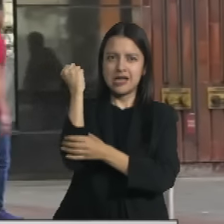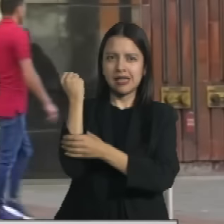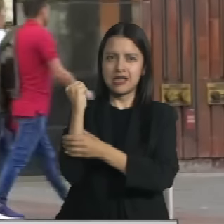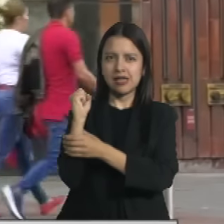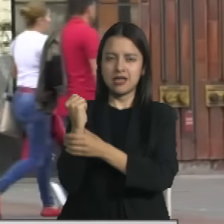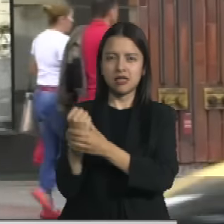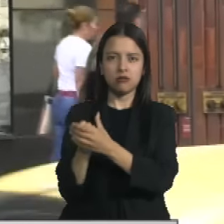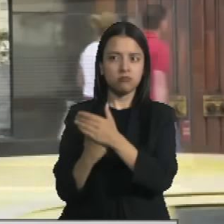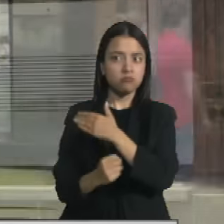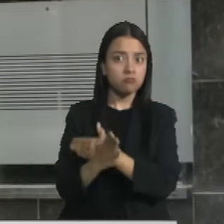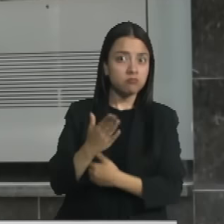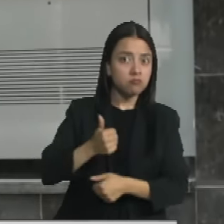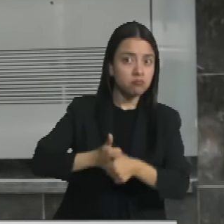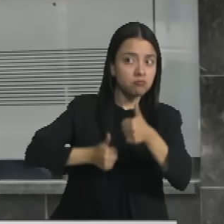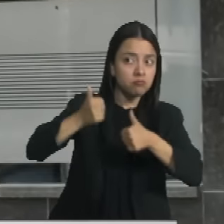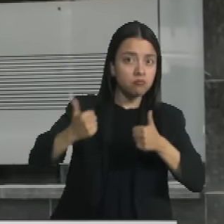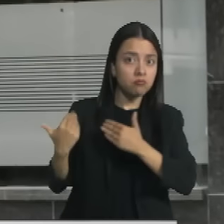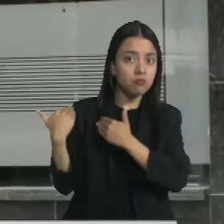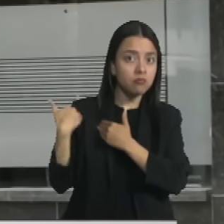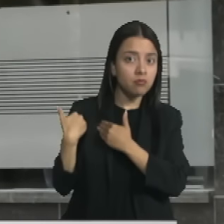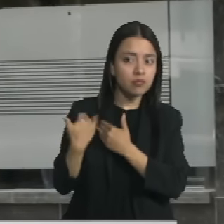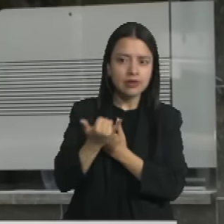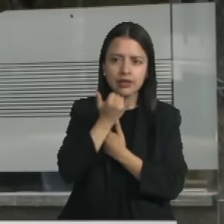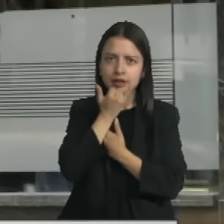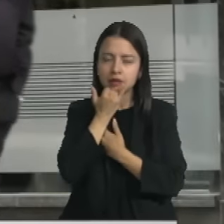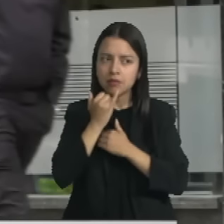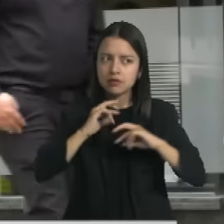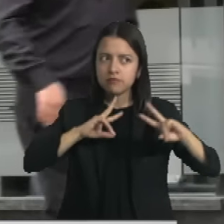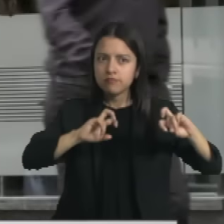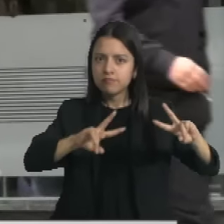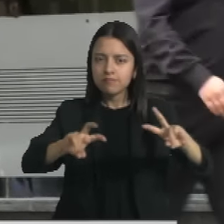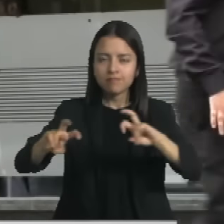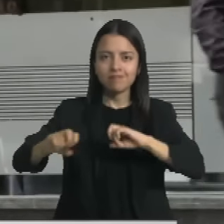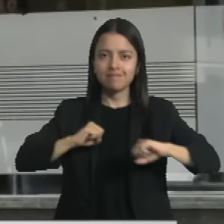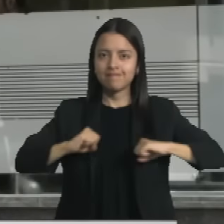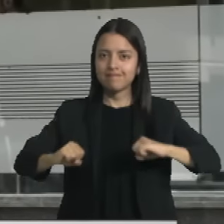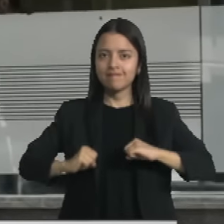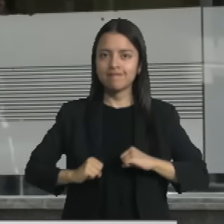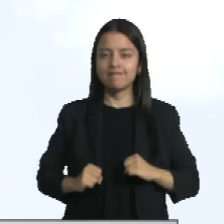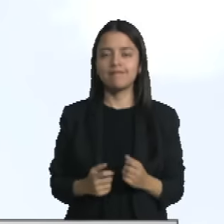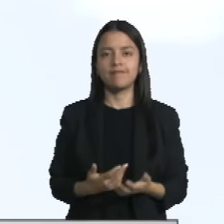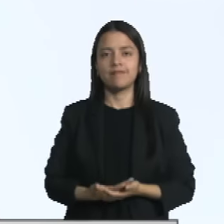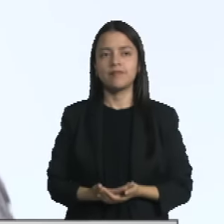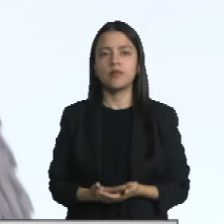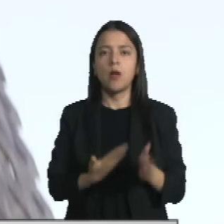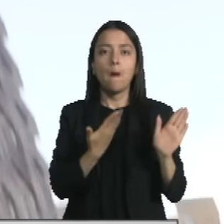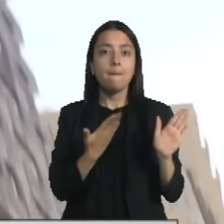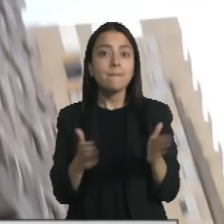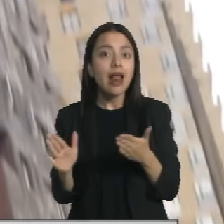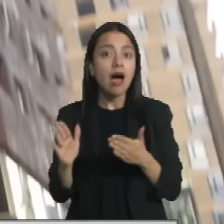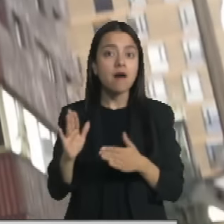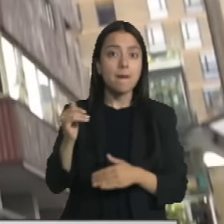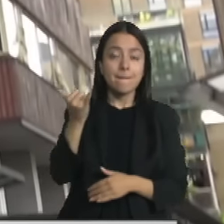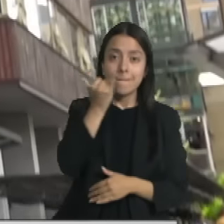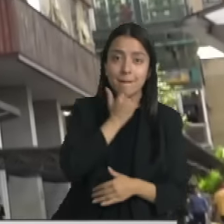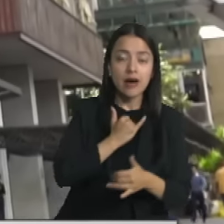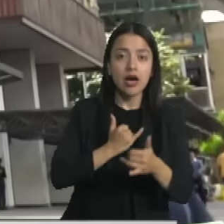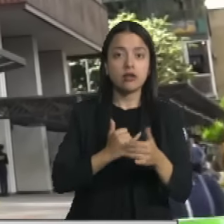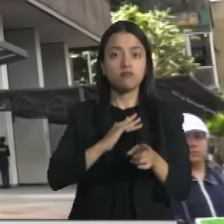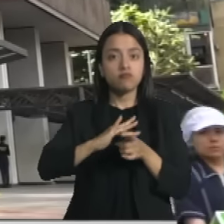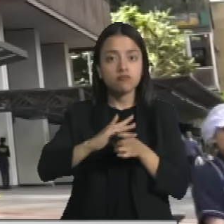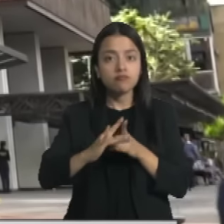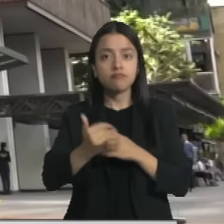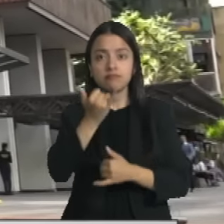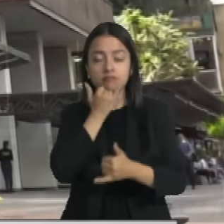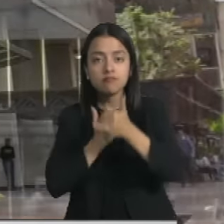así como de los directores a cargo de la formulación y ejecución de los proyectos, producto de fallas en la planificación, estructura, ejecución